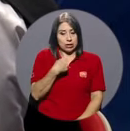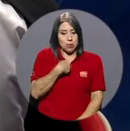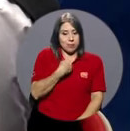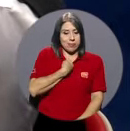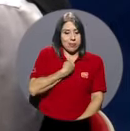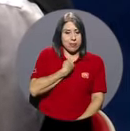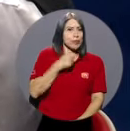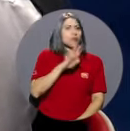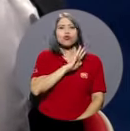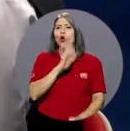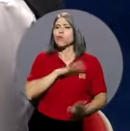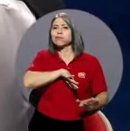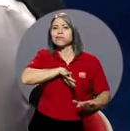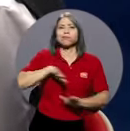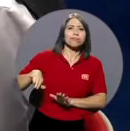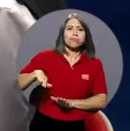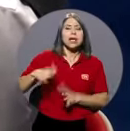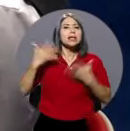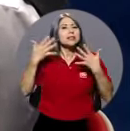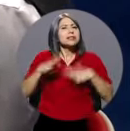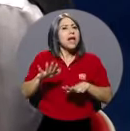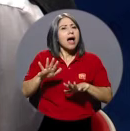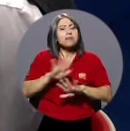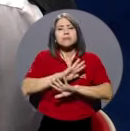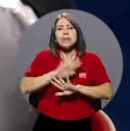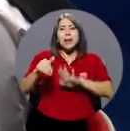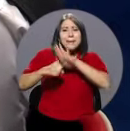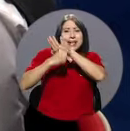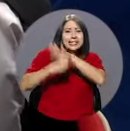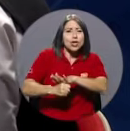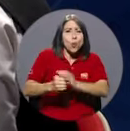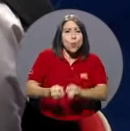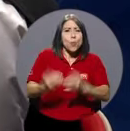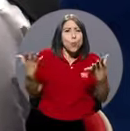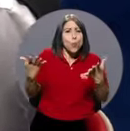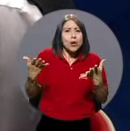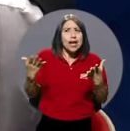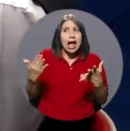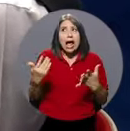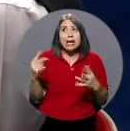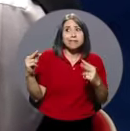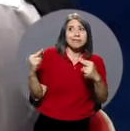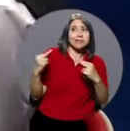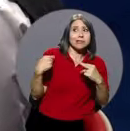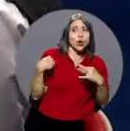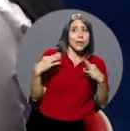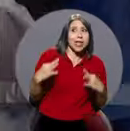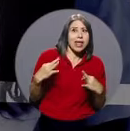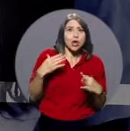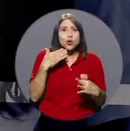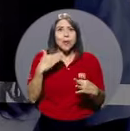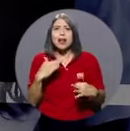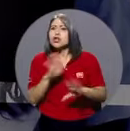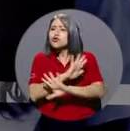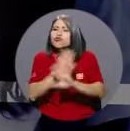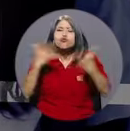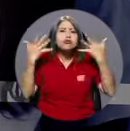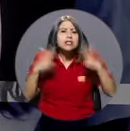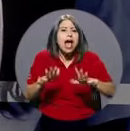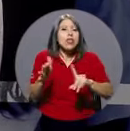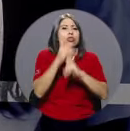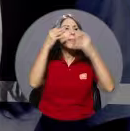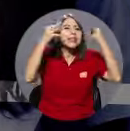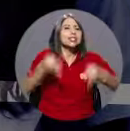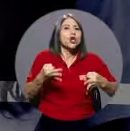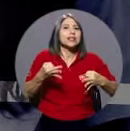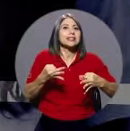ese egoísmo, dejarse de lado de tener esa presión pública, a ver si quedo bien o quedo mal, y tome decisiones. No